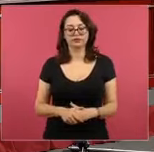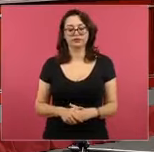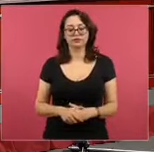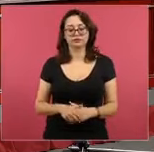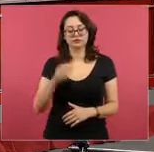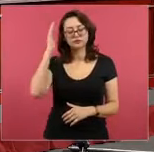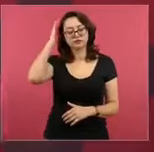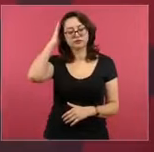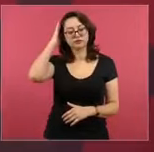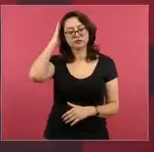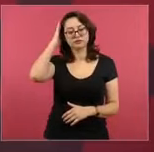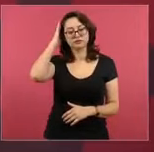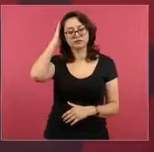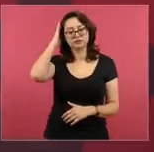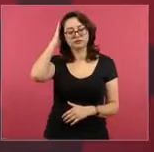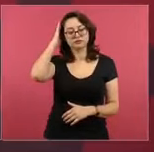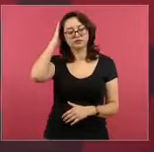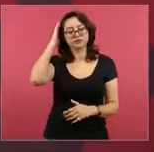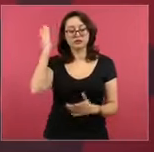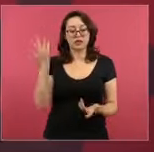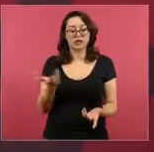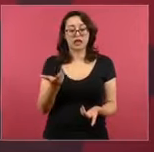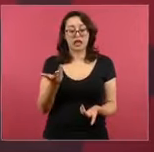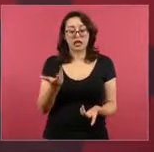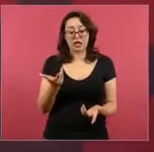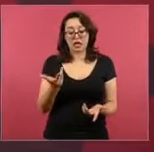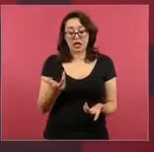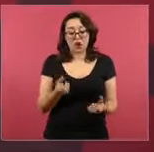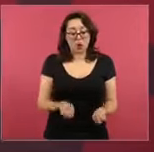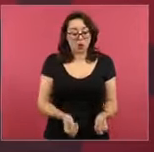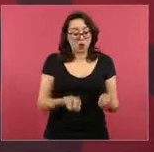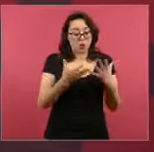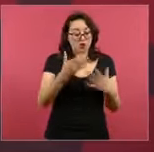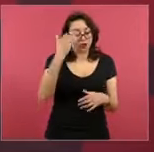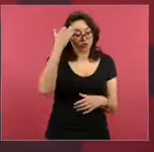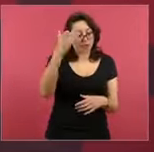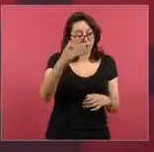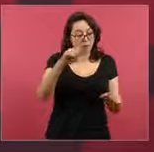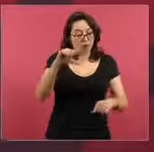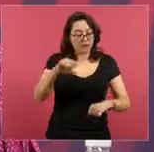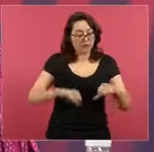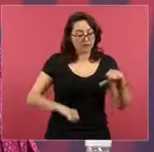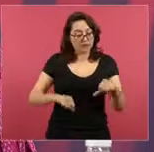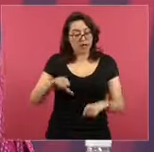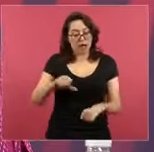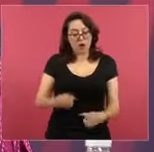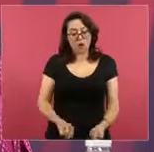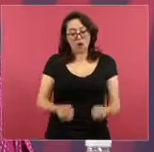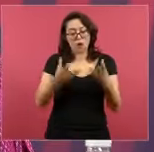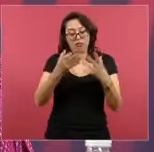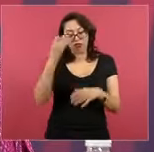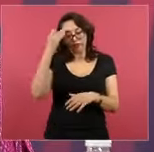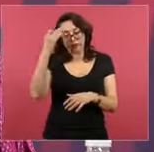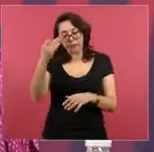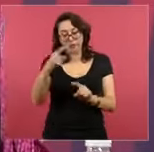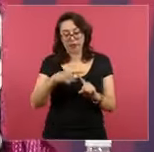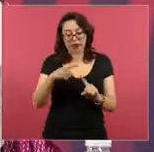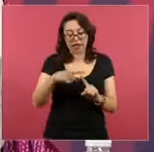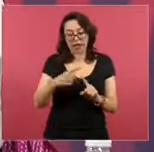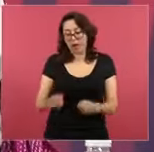Plantear cuánto tiempo para esto, cuánto tiempo para lo otro, es no tener todavía en la práctica cómo se